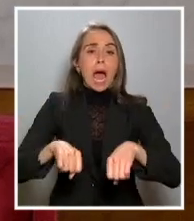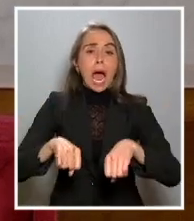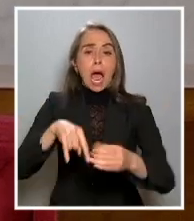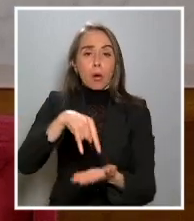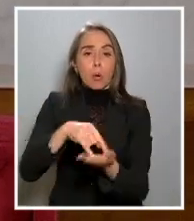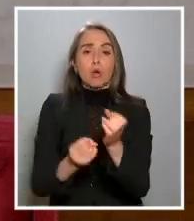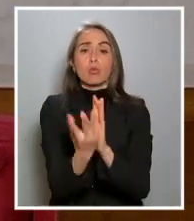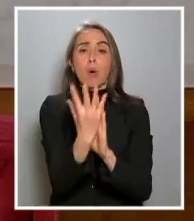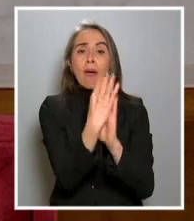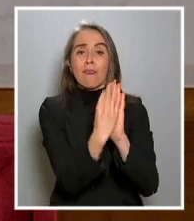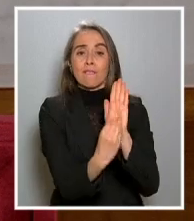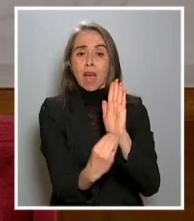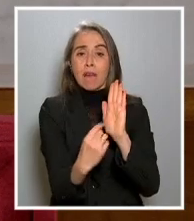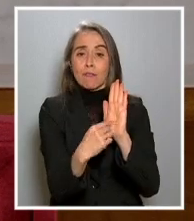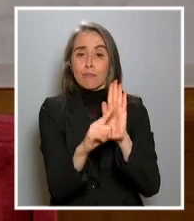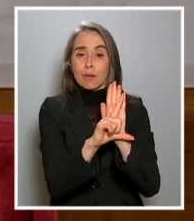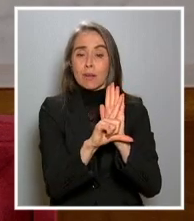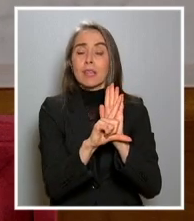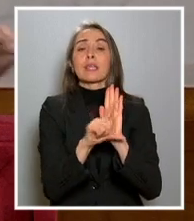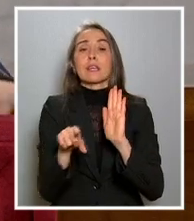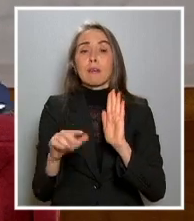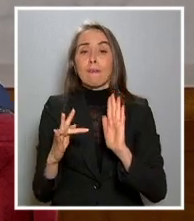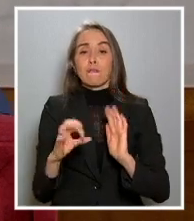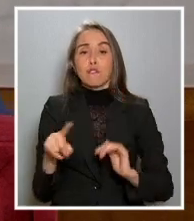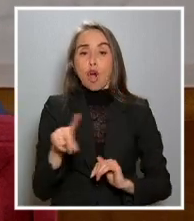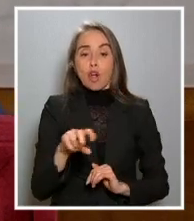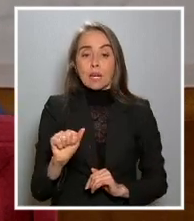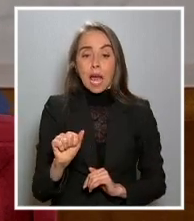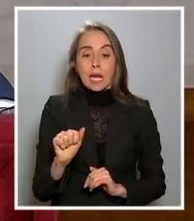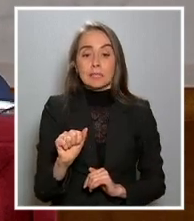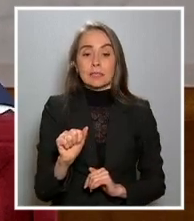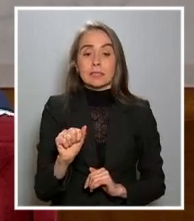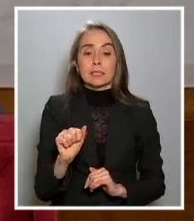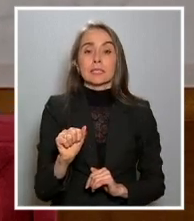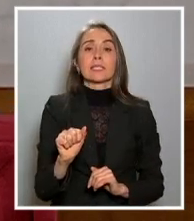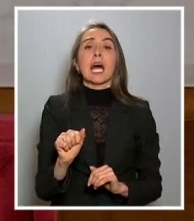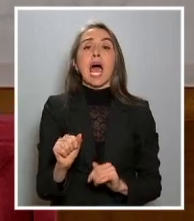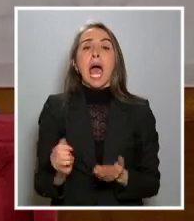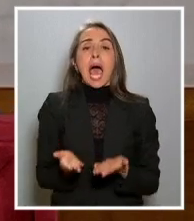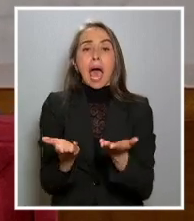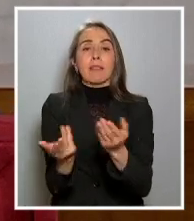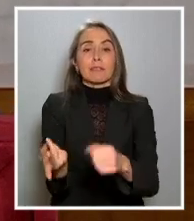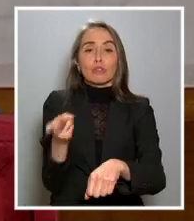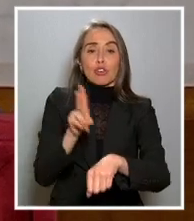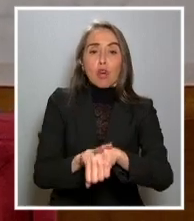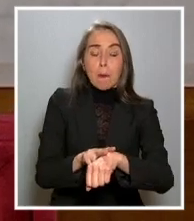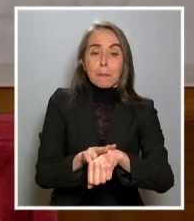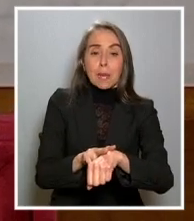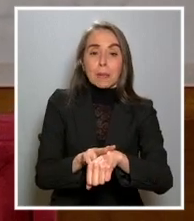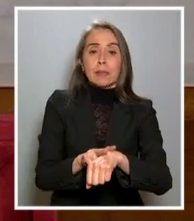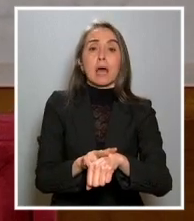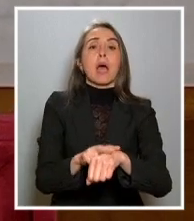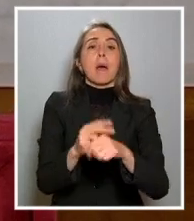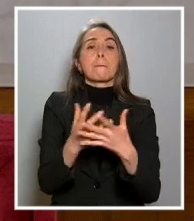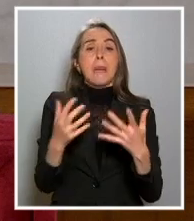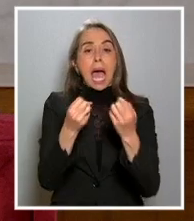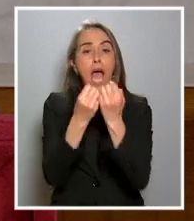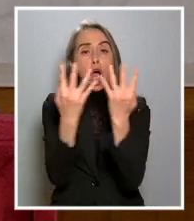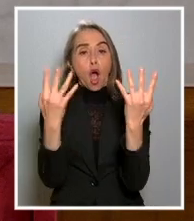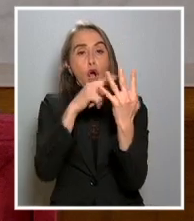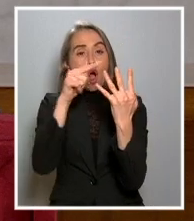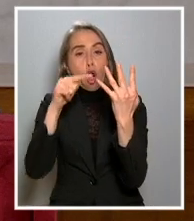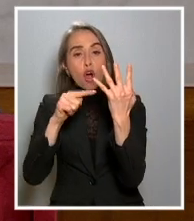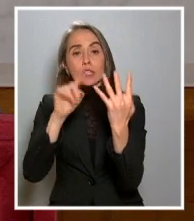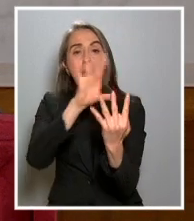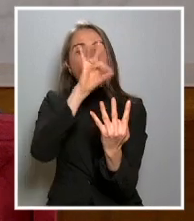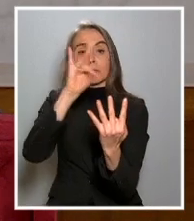La nueva modalidad de FONASA de cobertura complementaria va a dar más opciones a los